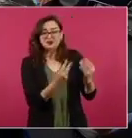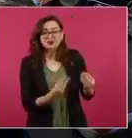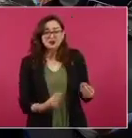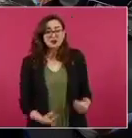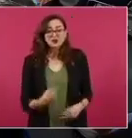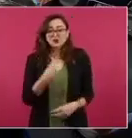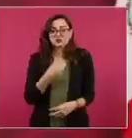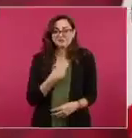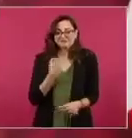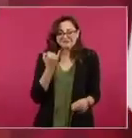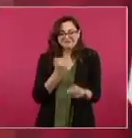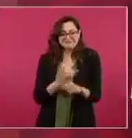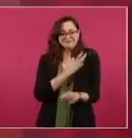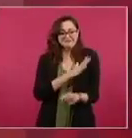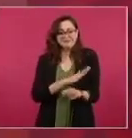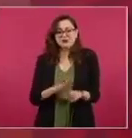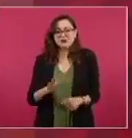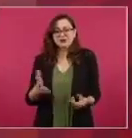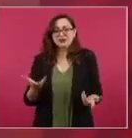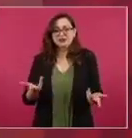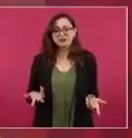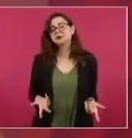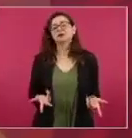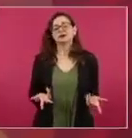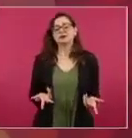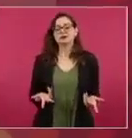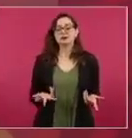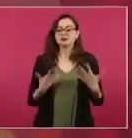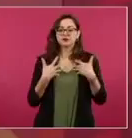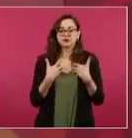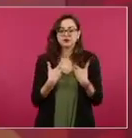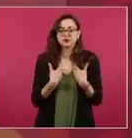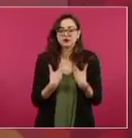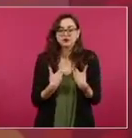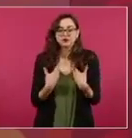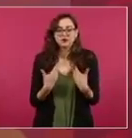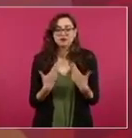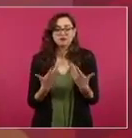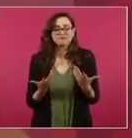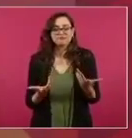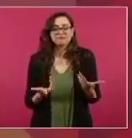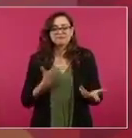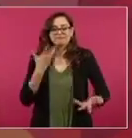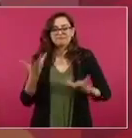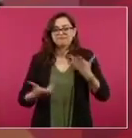gente porque sienten que es su gobierno, que es un gobierno del pueblo,